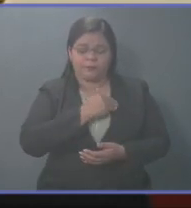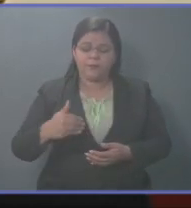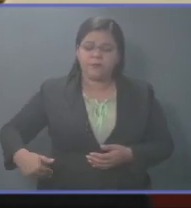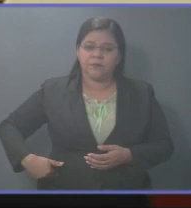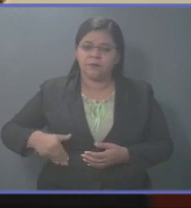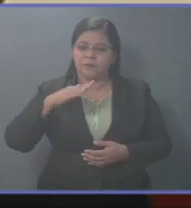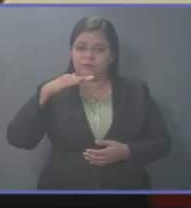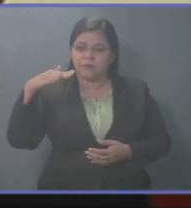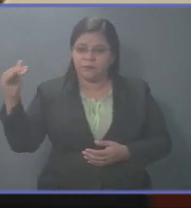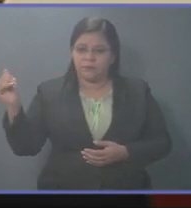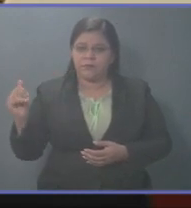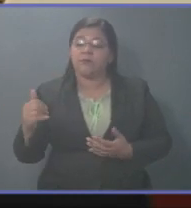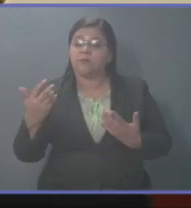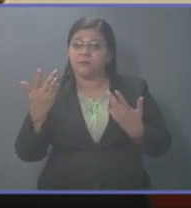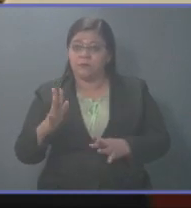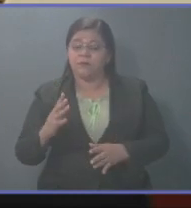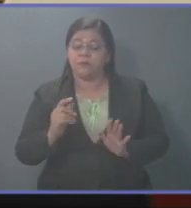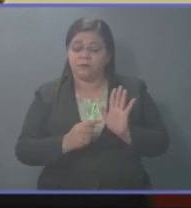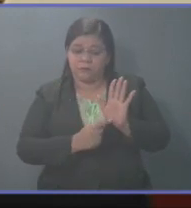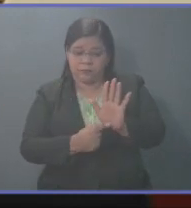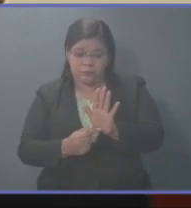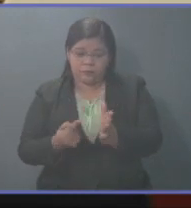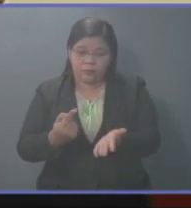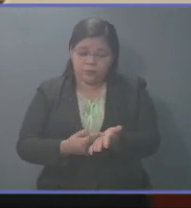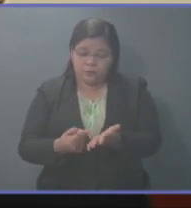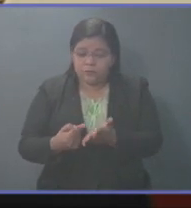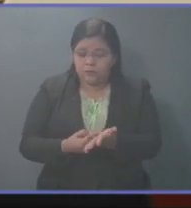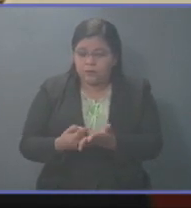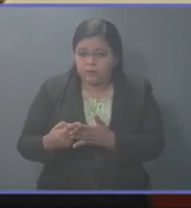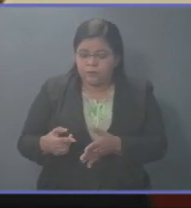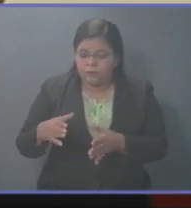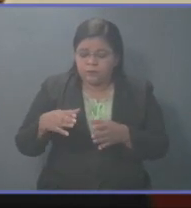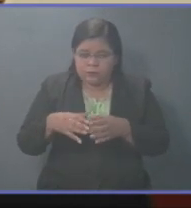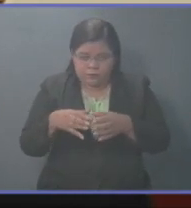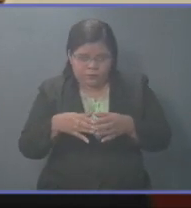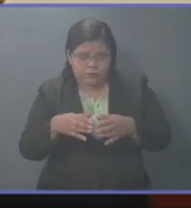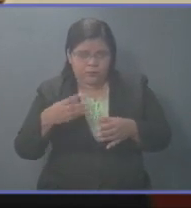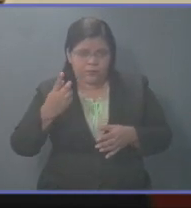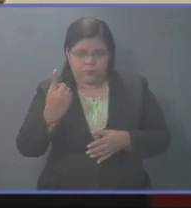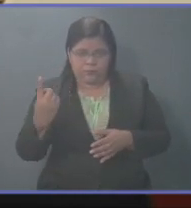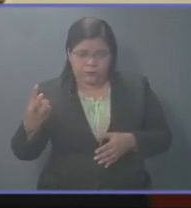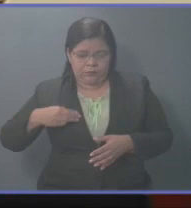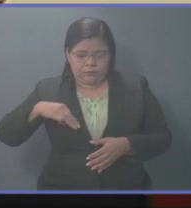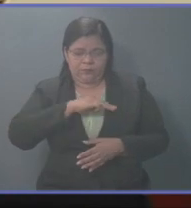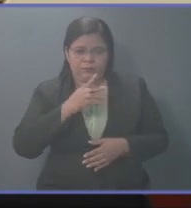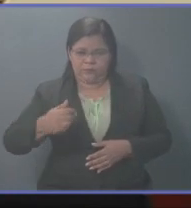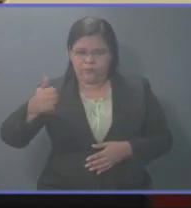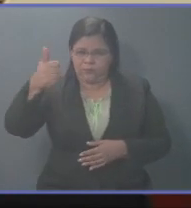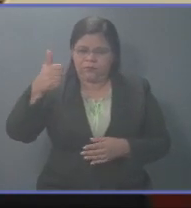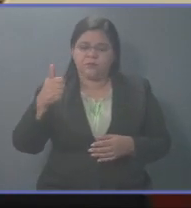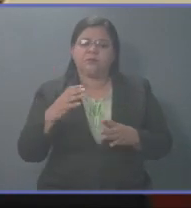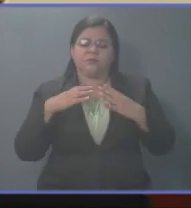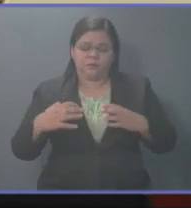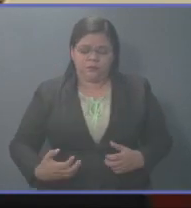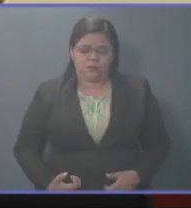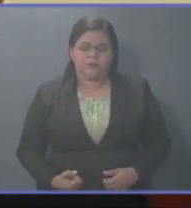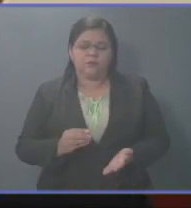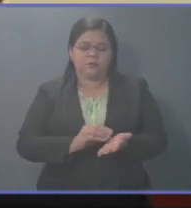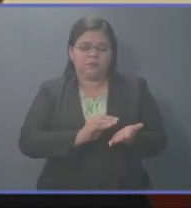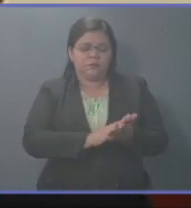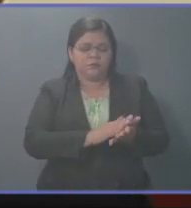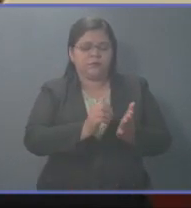de la República somete a la consideración del Consejo de Ministros el ejercicio de la potestad establecida en el